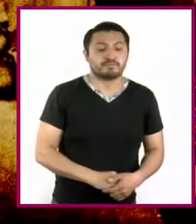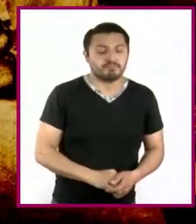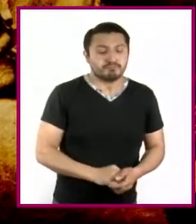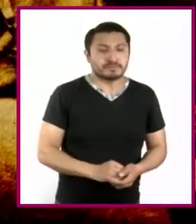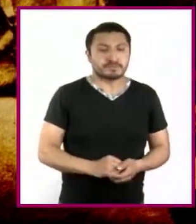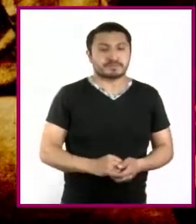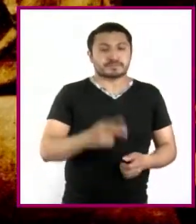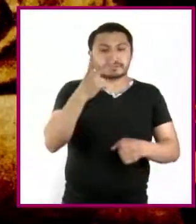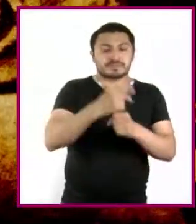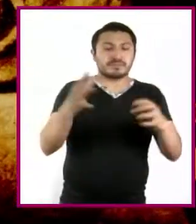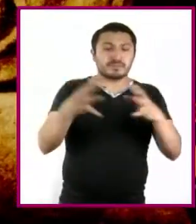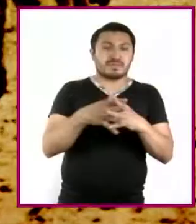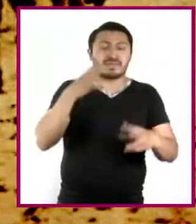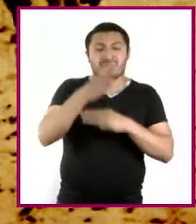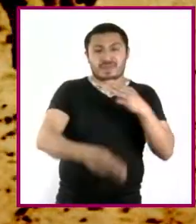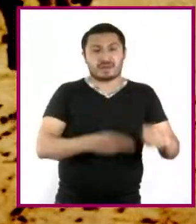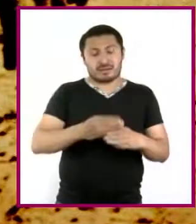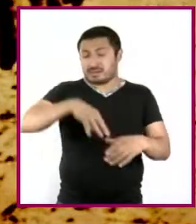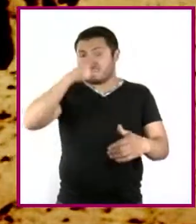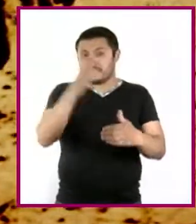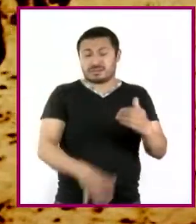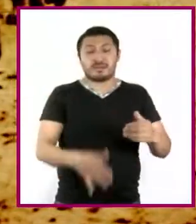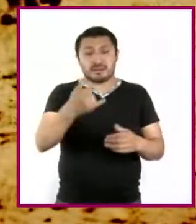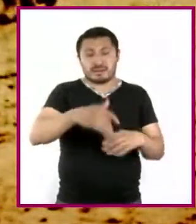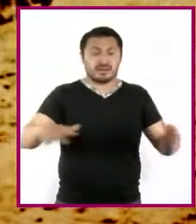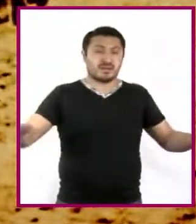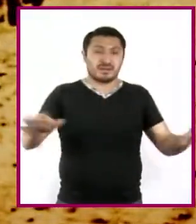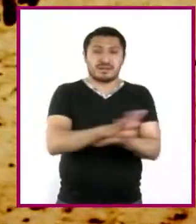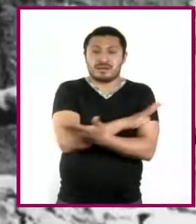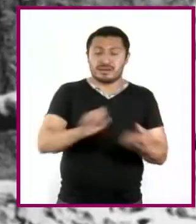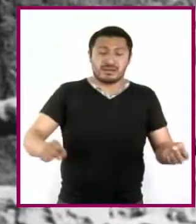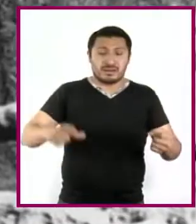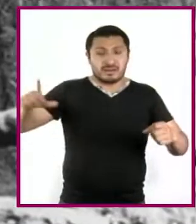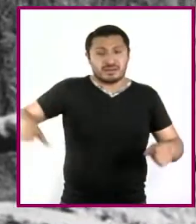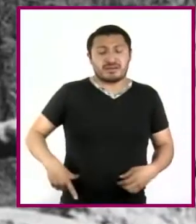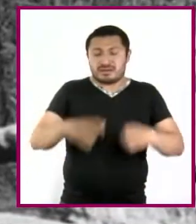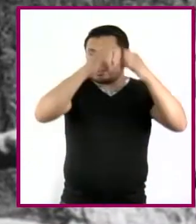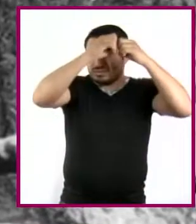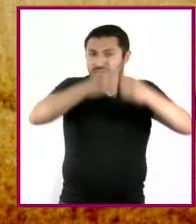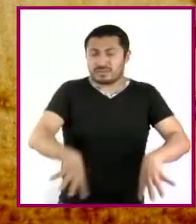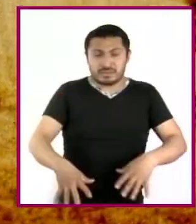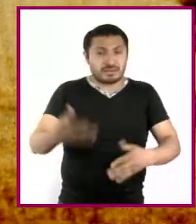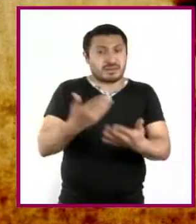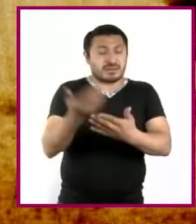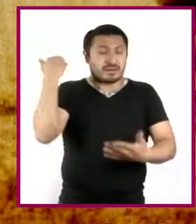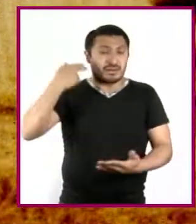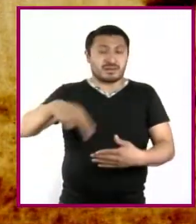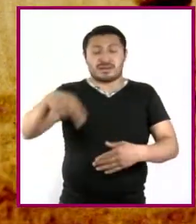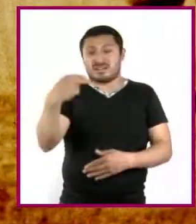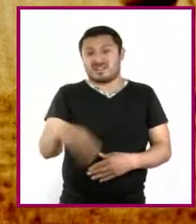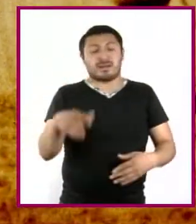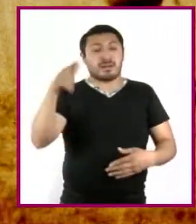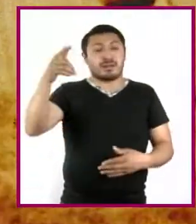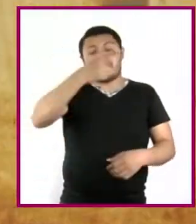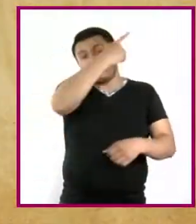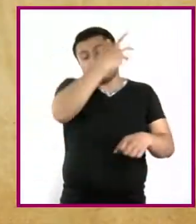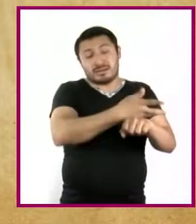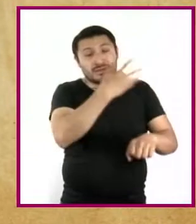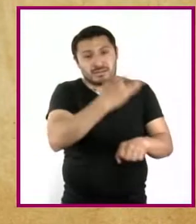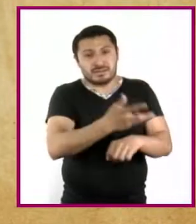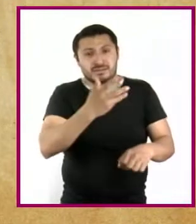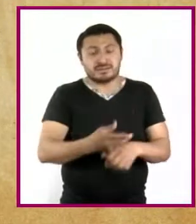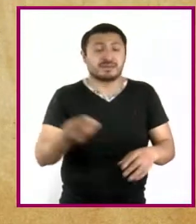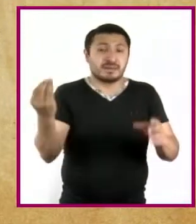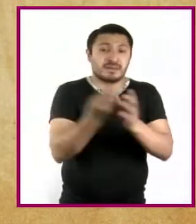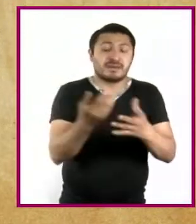Después de la Segunda Guerra Mundial y el colapso del imperio, lo que antes se llamaba, sobre todo en Estados Unidos,